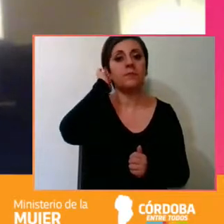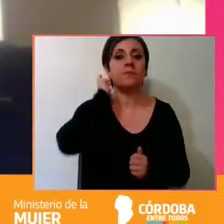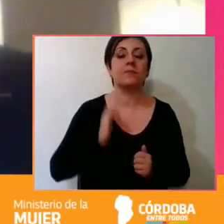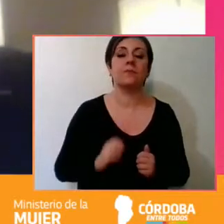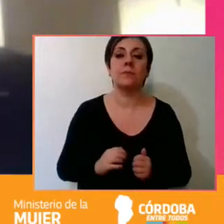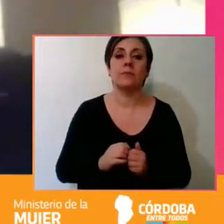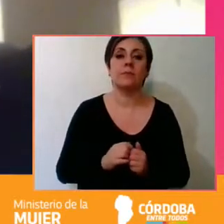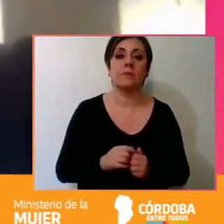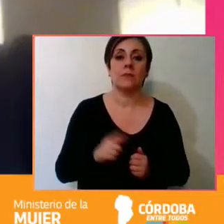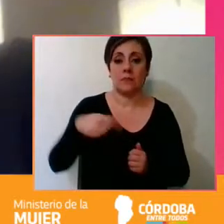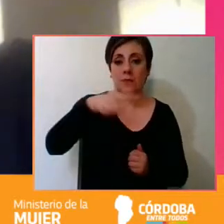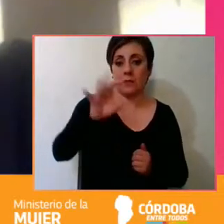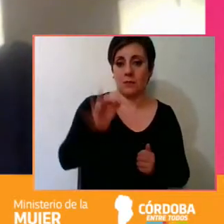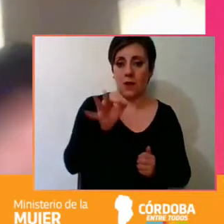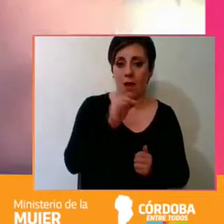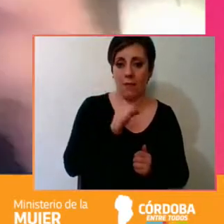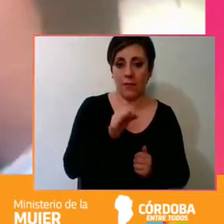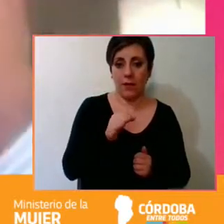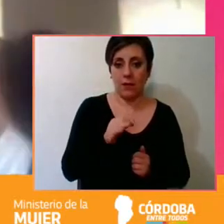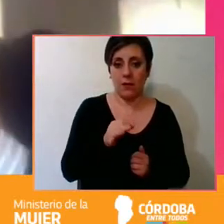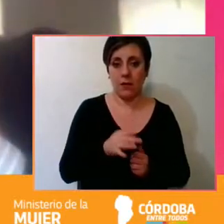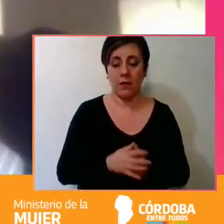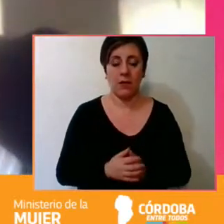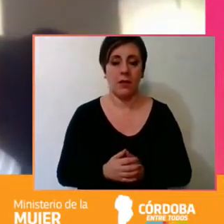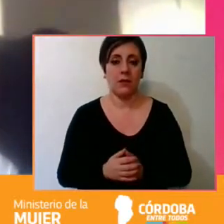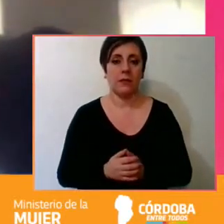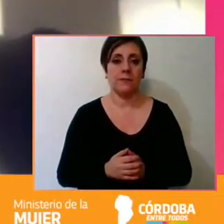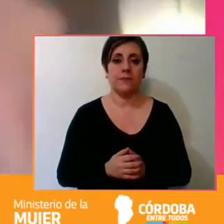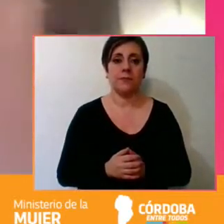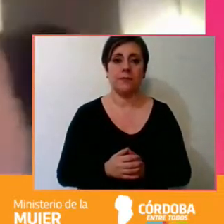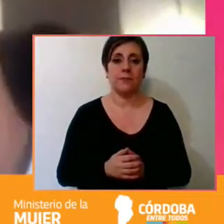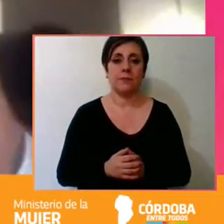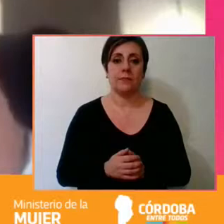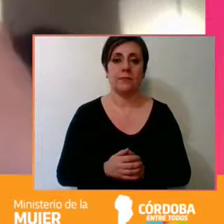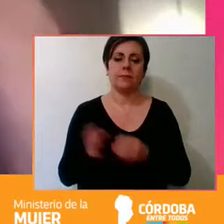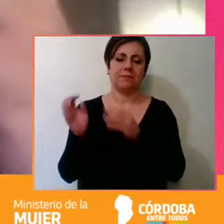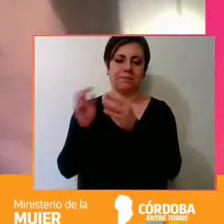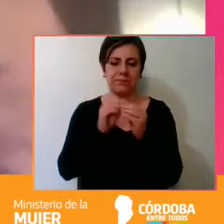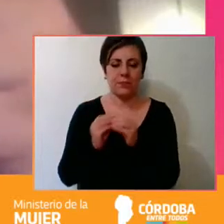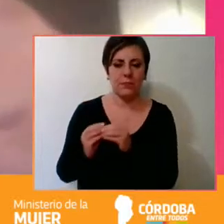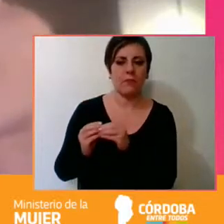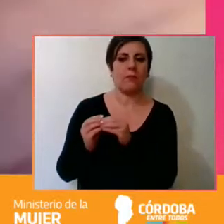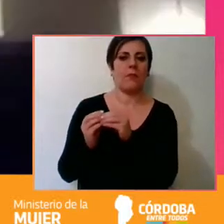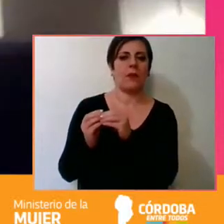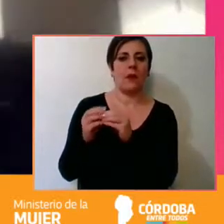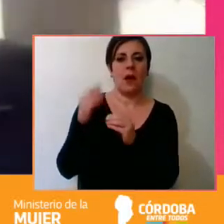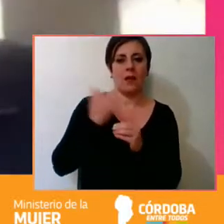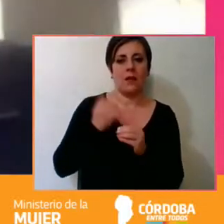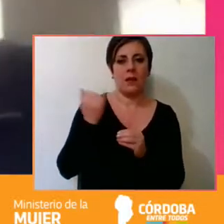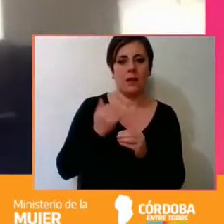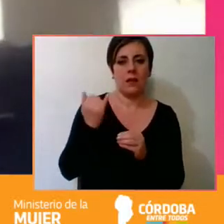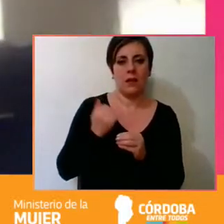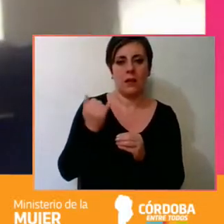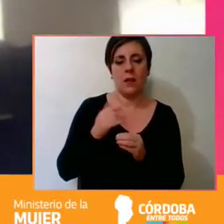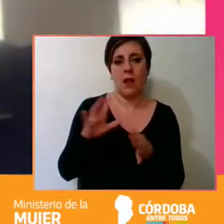Todos ustedes saben, lo he puesto de manifiesto hace un momento, la diversidad que tenemos en